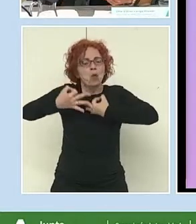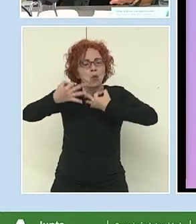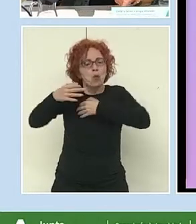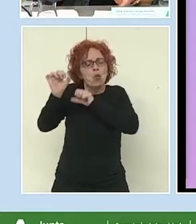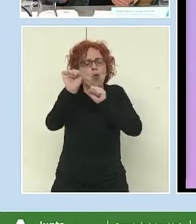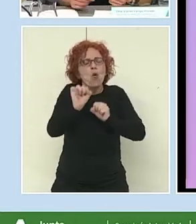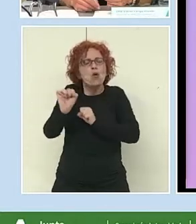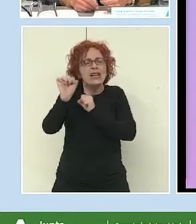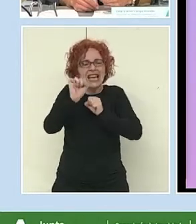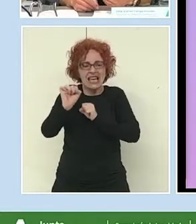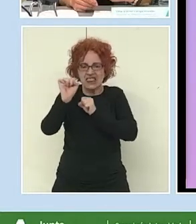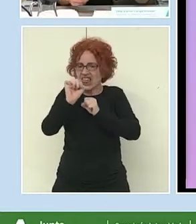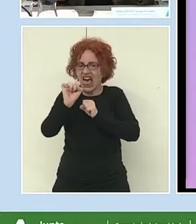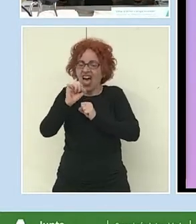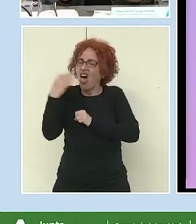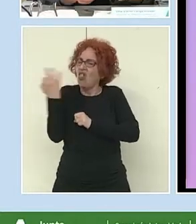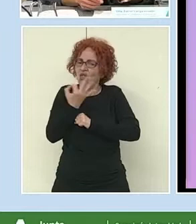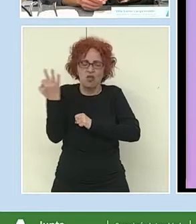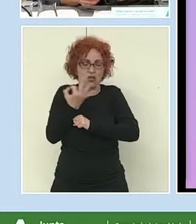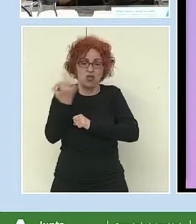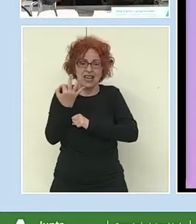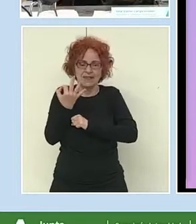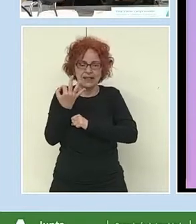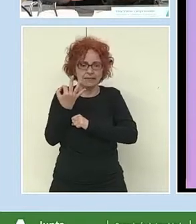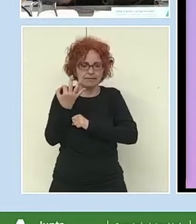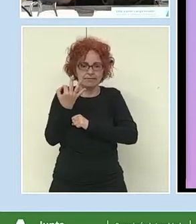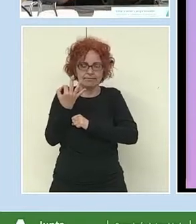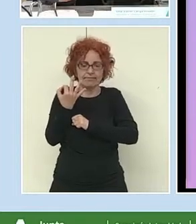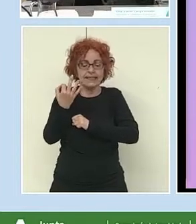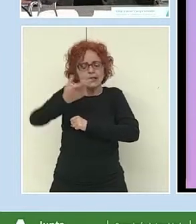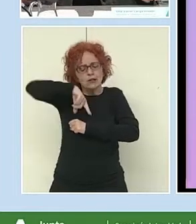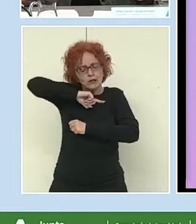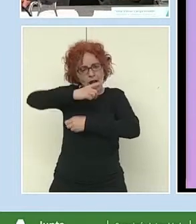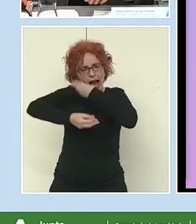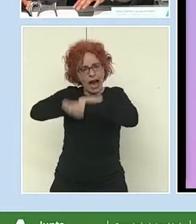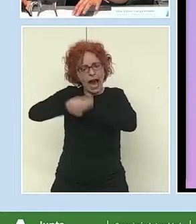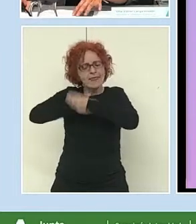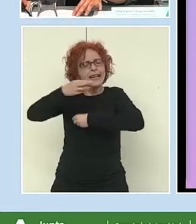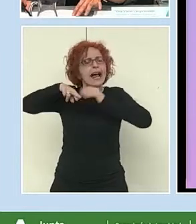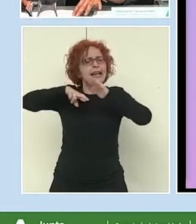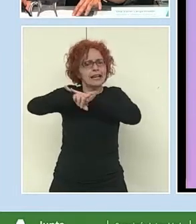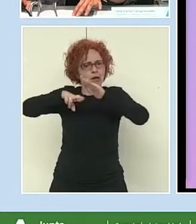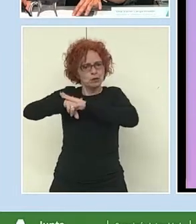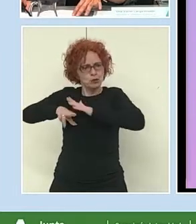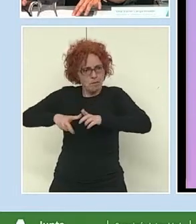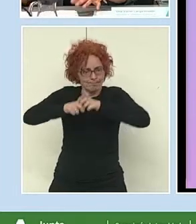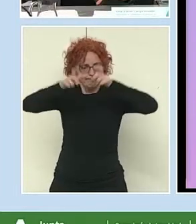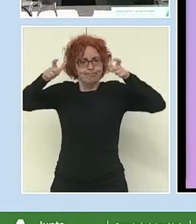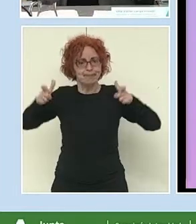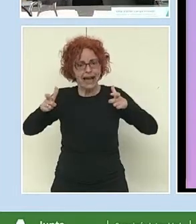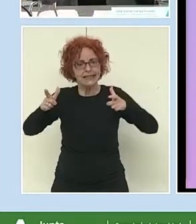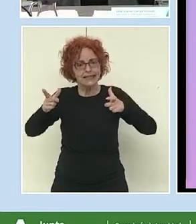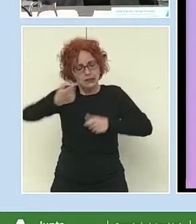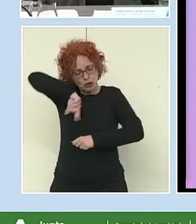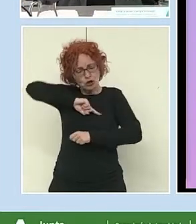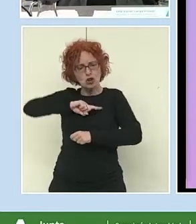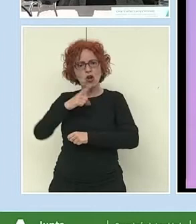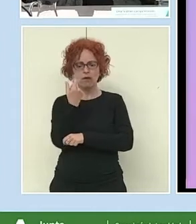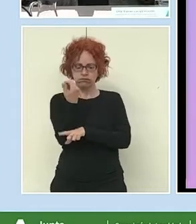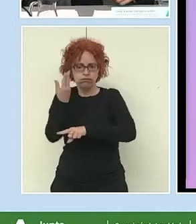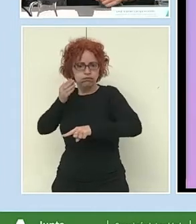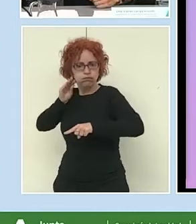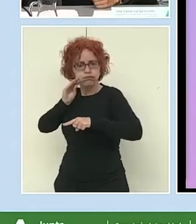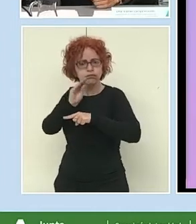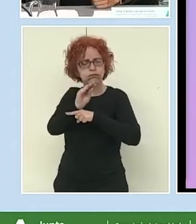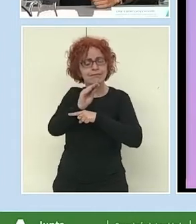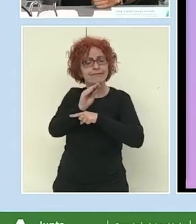de ciberseguridad, tanto a nivel de infraestructura como a nivel de recursos, ¿no? Y por ello la ciberseguridad hoy